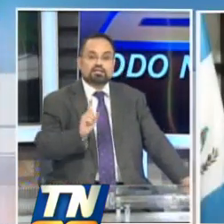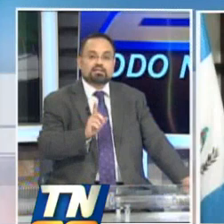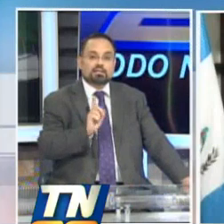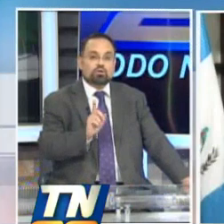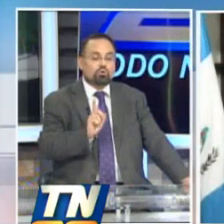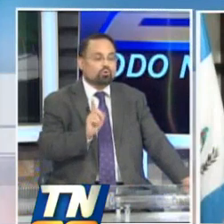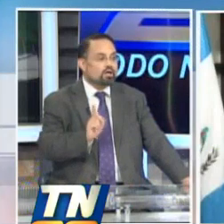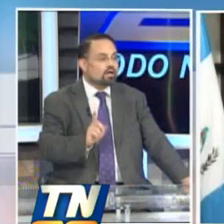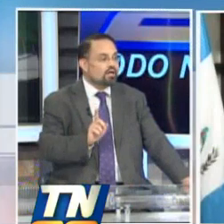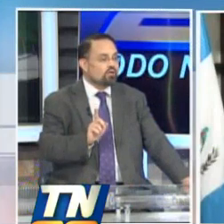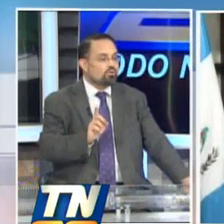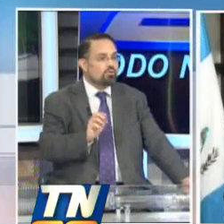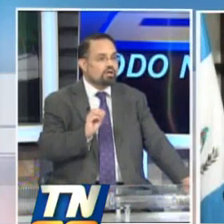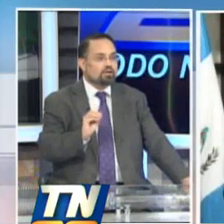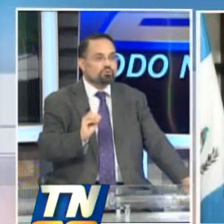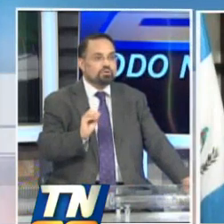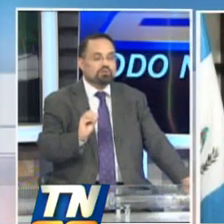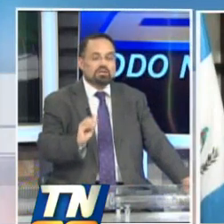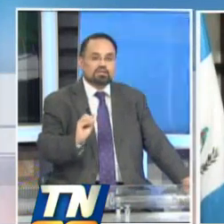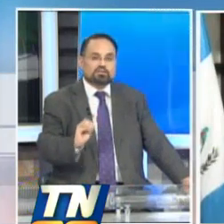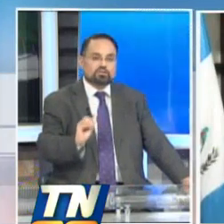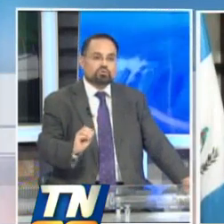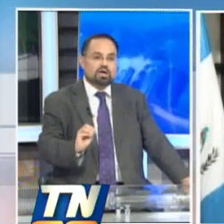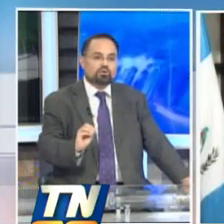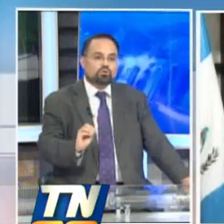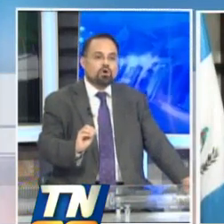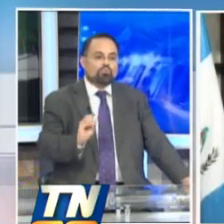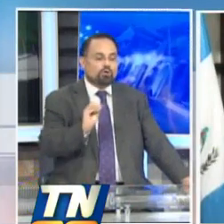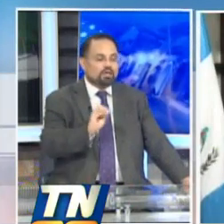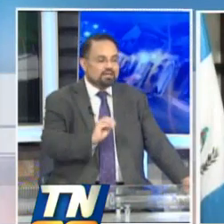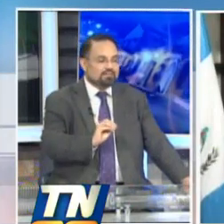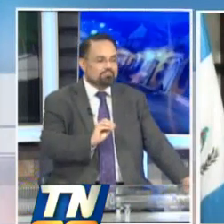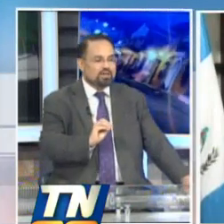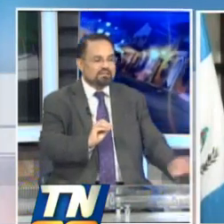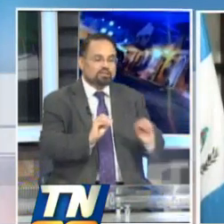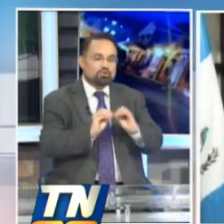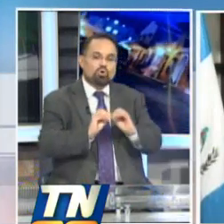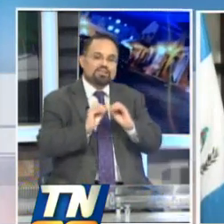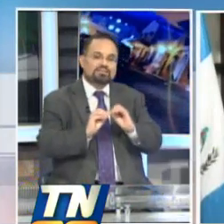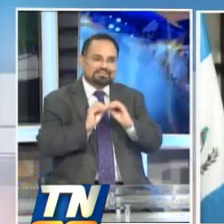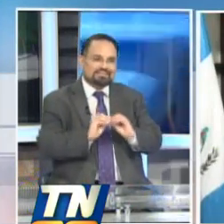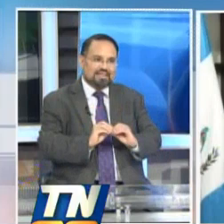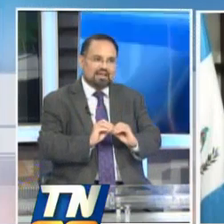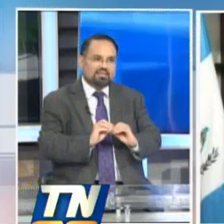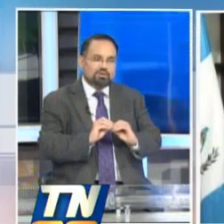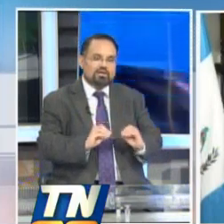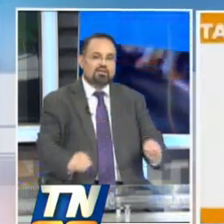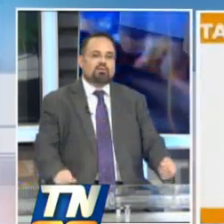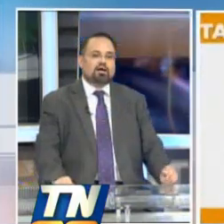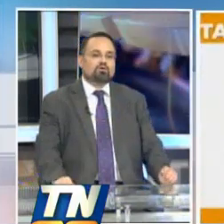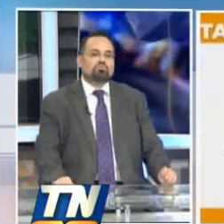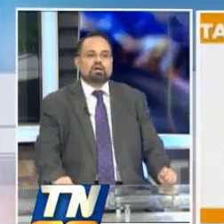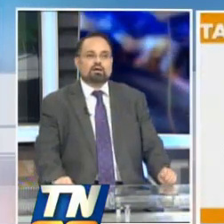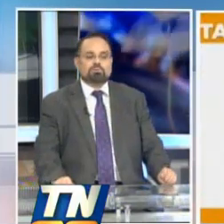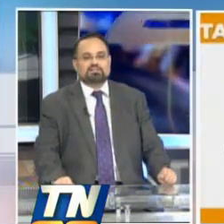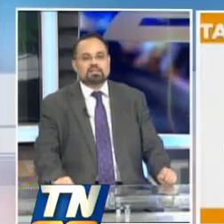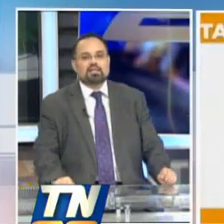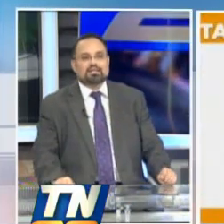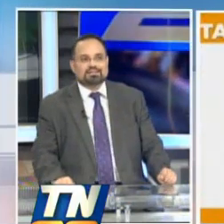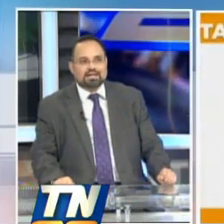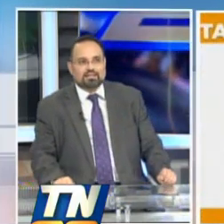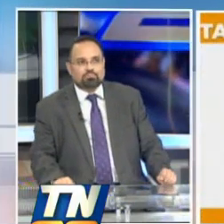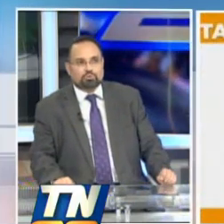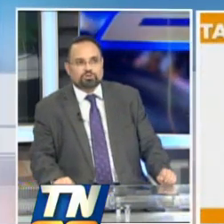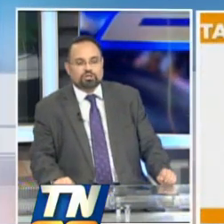de decir que está el color naranja. El color naranja es un nivel de restricción alto, porque las empresas no esenciales van a trabajar con una capacidad